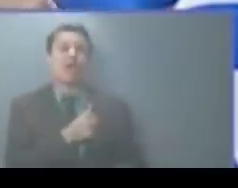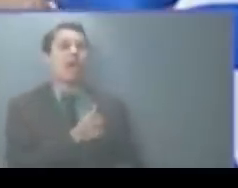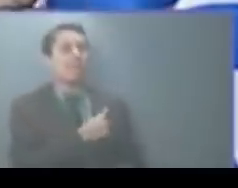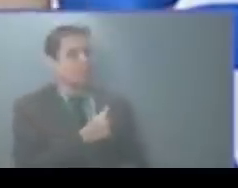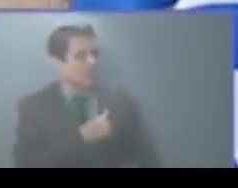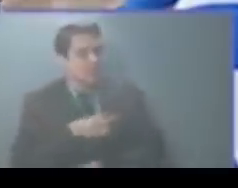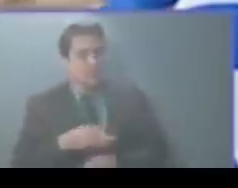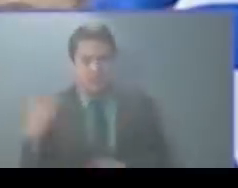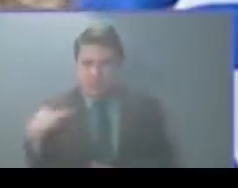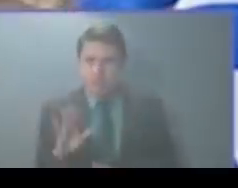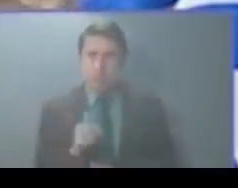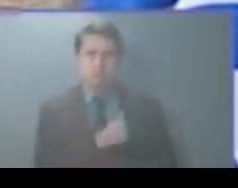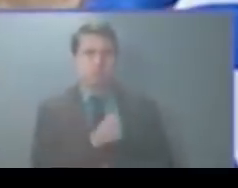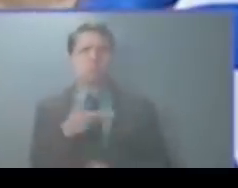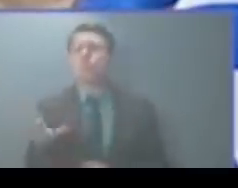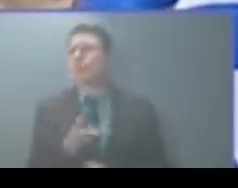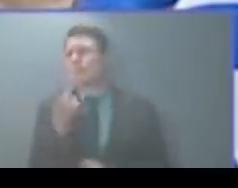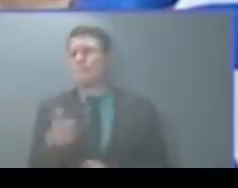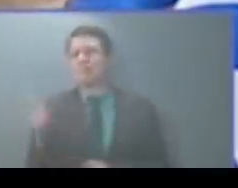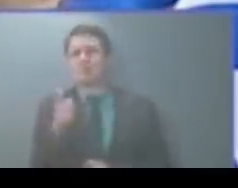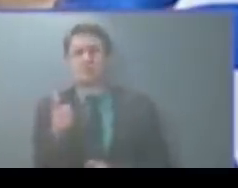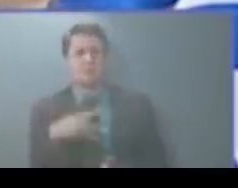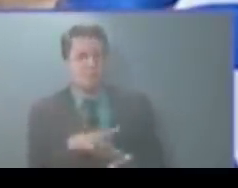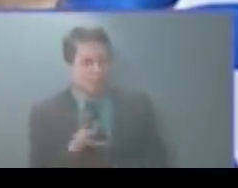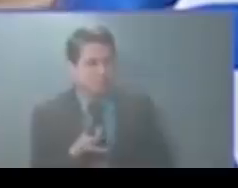responsabilidad natural de todo funcionario público,